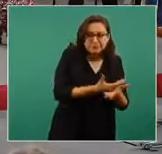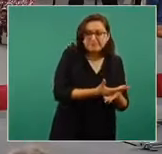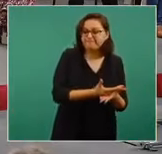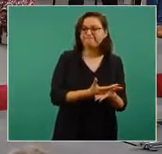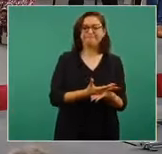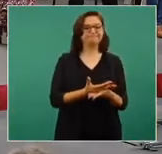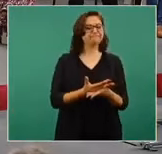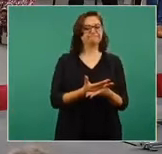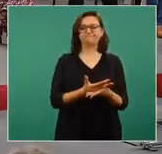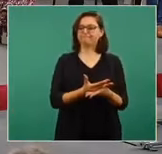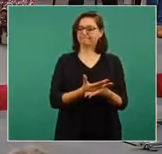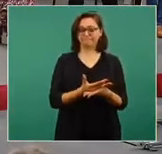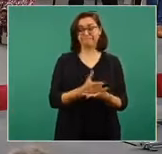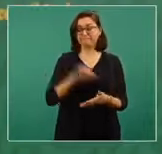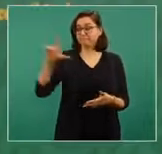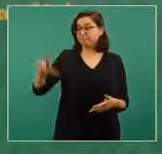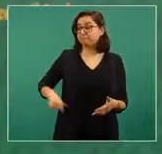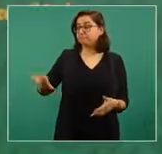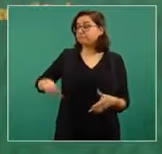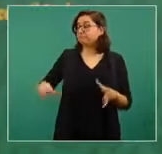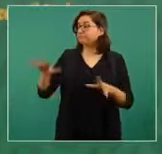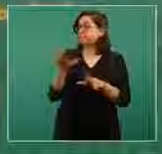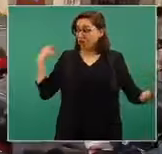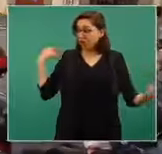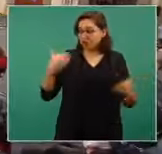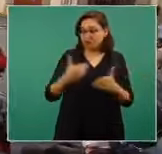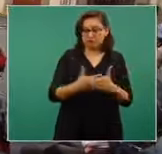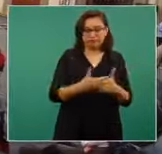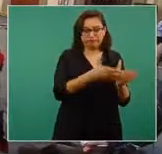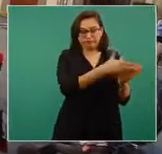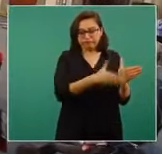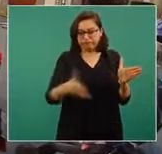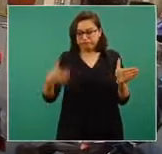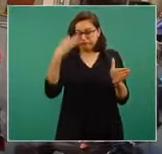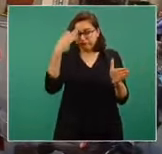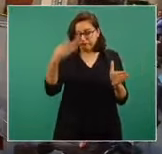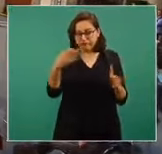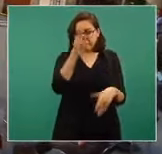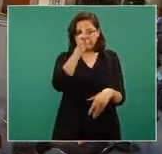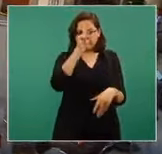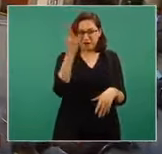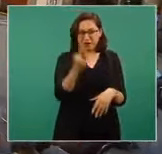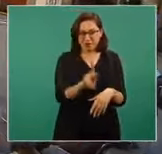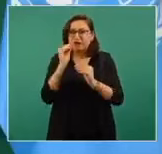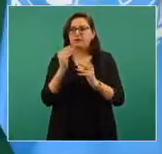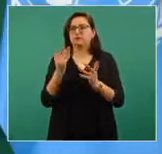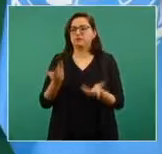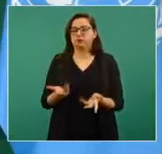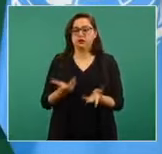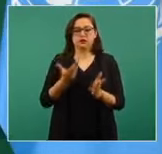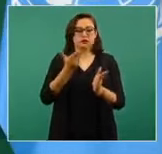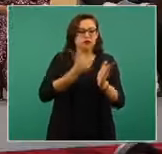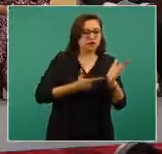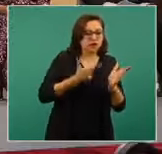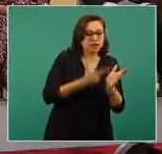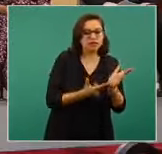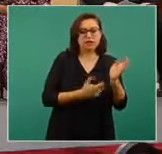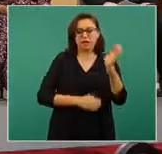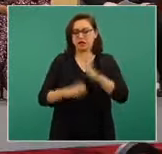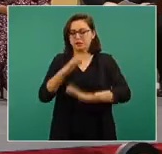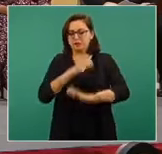la desigualdad en México se acrecentó con el modelo neoliberal. Antes, el Ejecutivo mexicano condenó el crimen